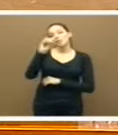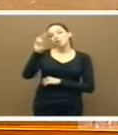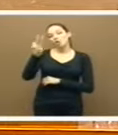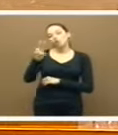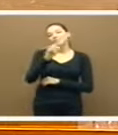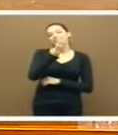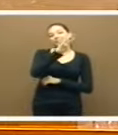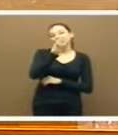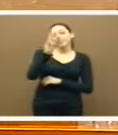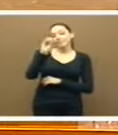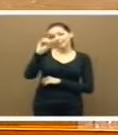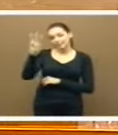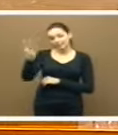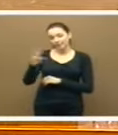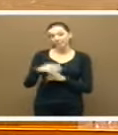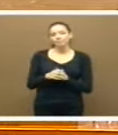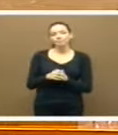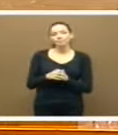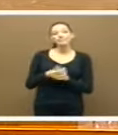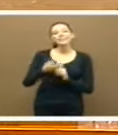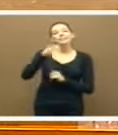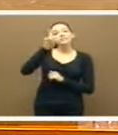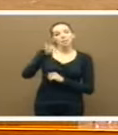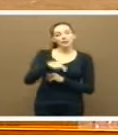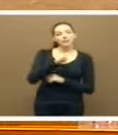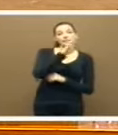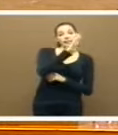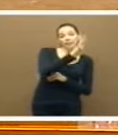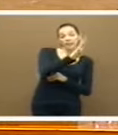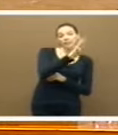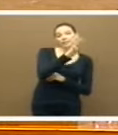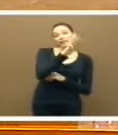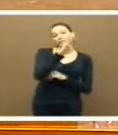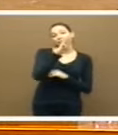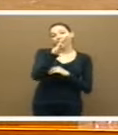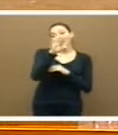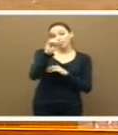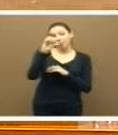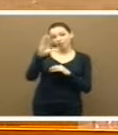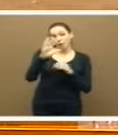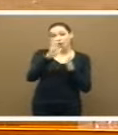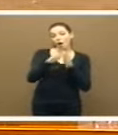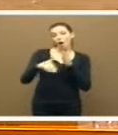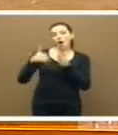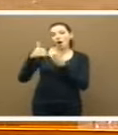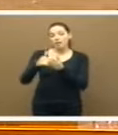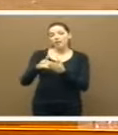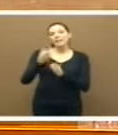la 303, y las comprendidas entre la 305 y la